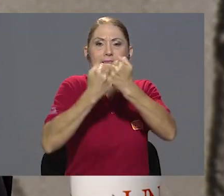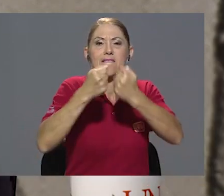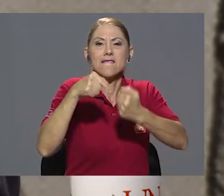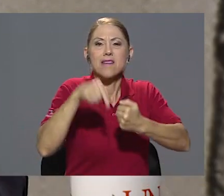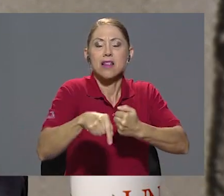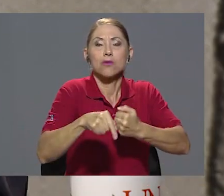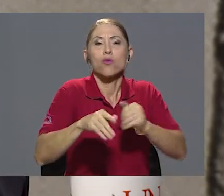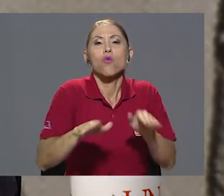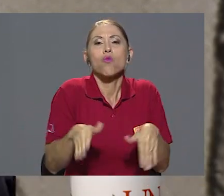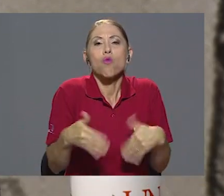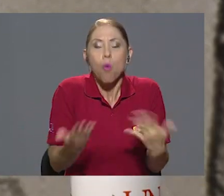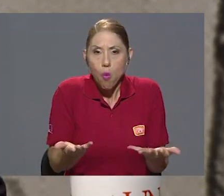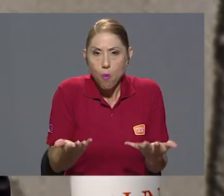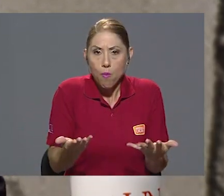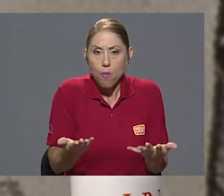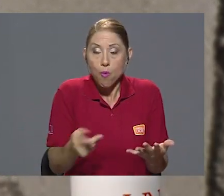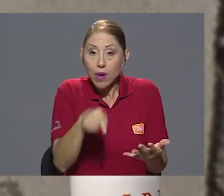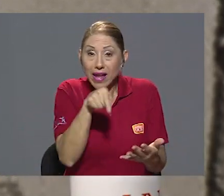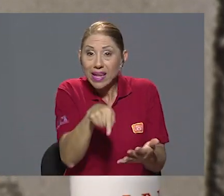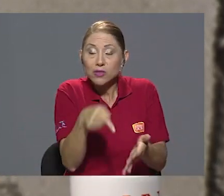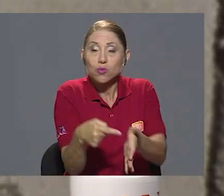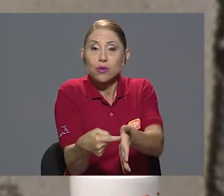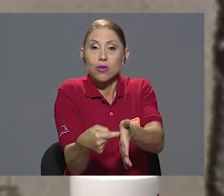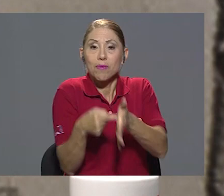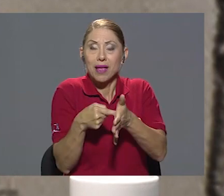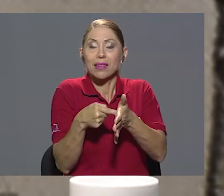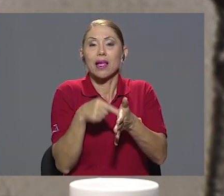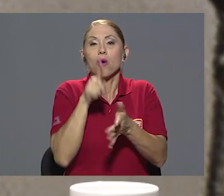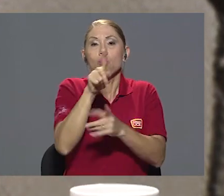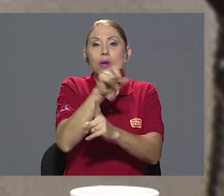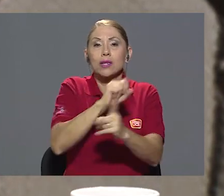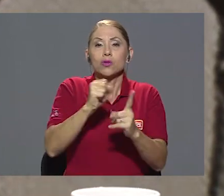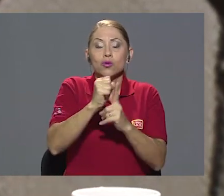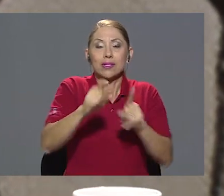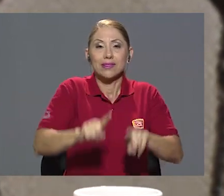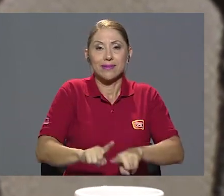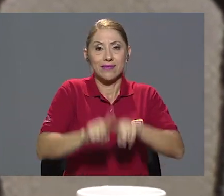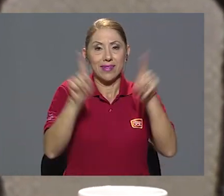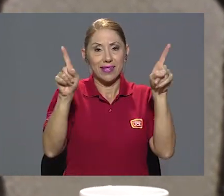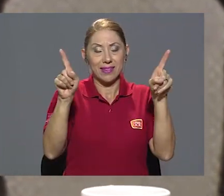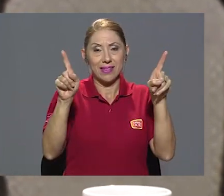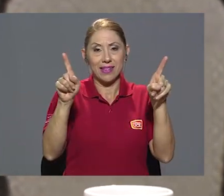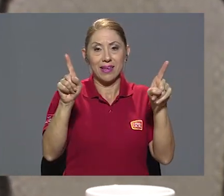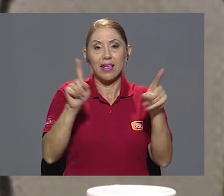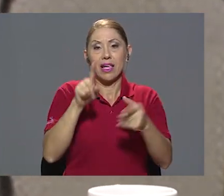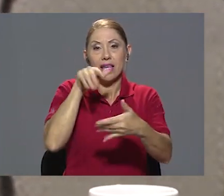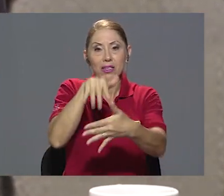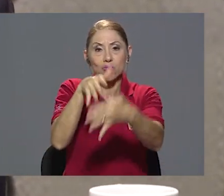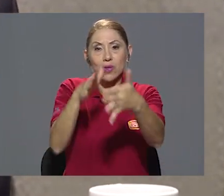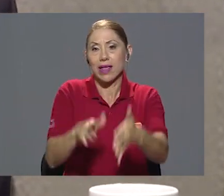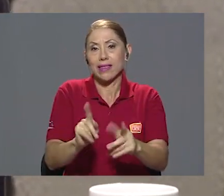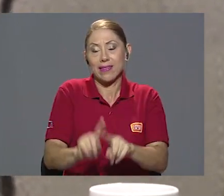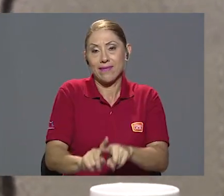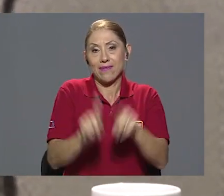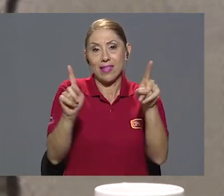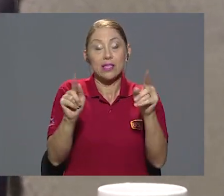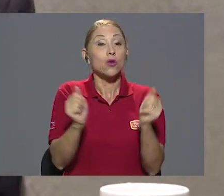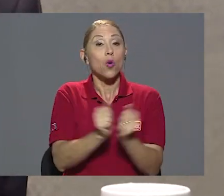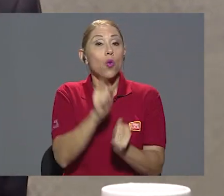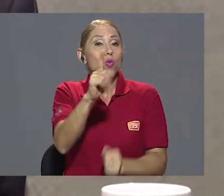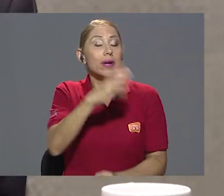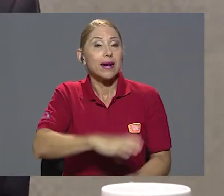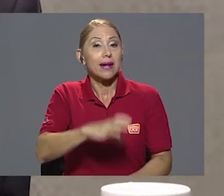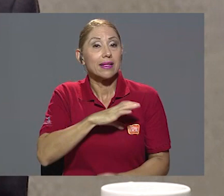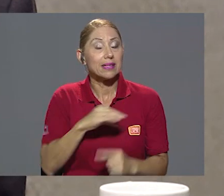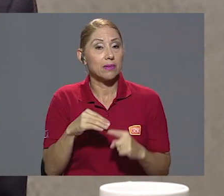reto que me demanda una sociedad, un tipo de estudiante diferente? Tomando en cuenta una característica particular,